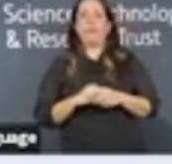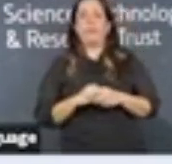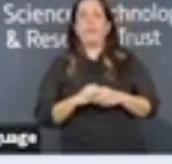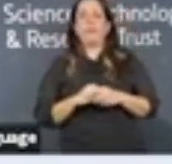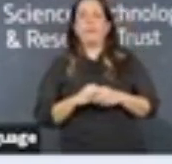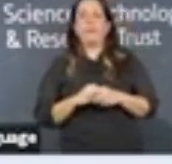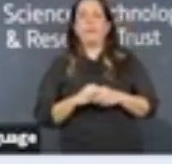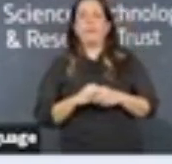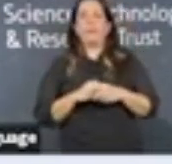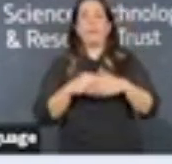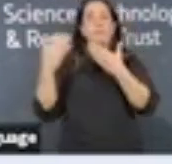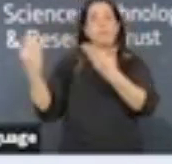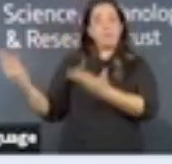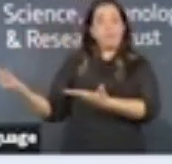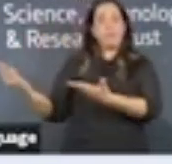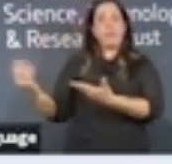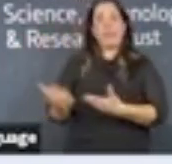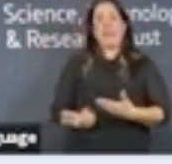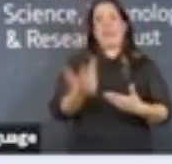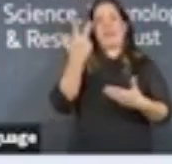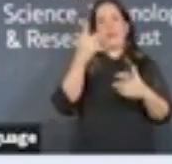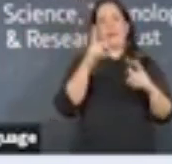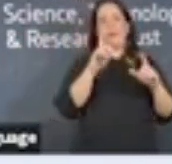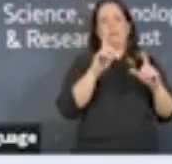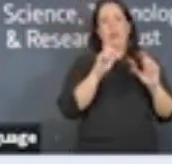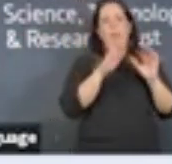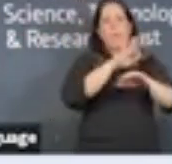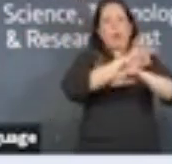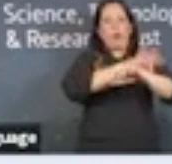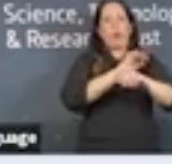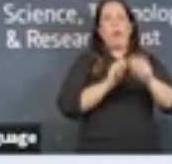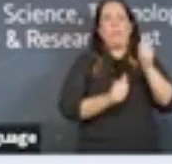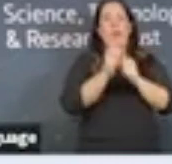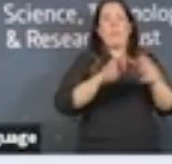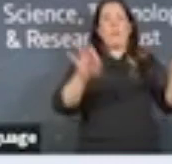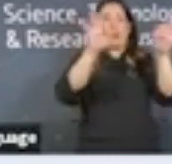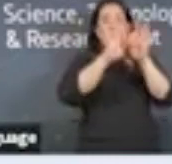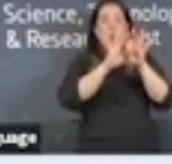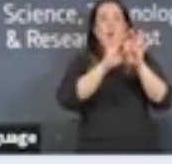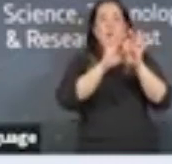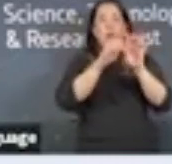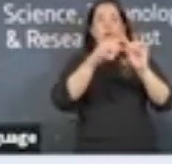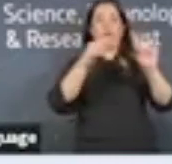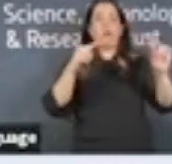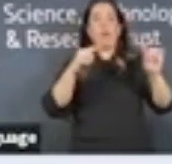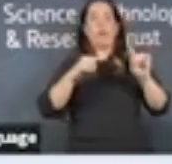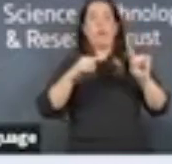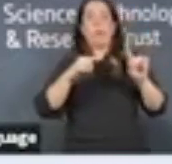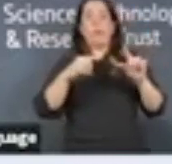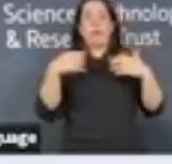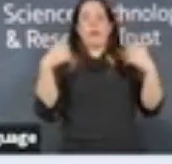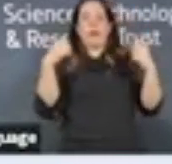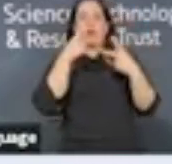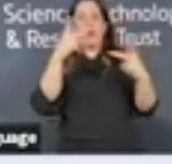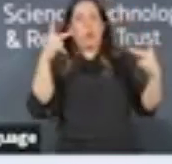Aquí presento las tres especies de mosquitos más importantes desde el punto de vista de salud